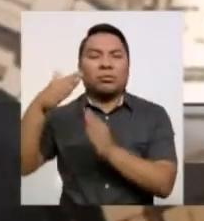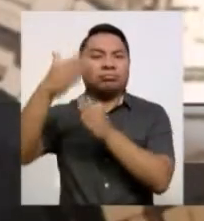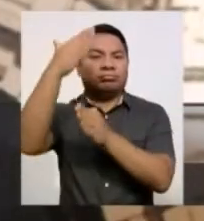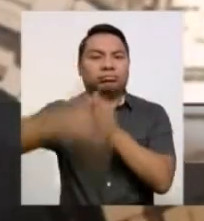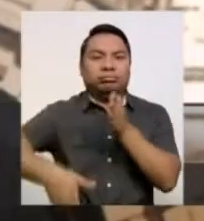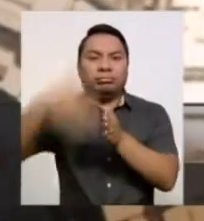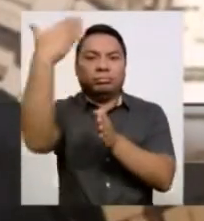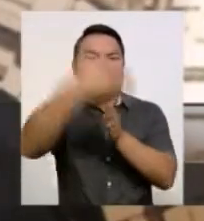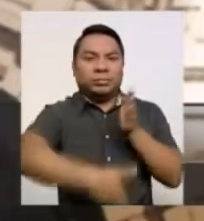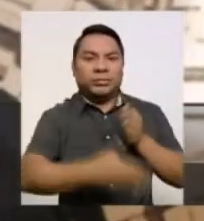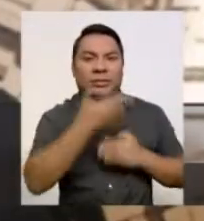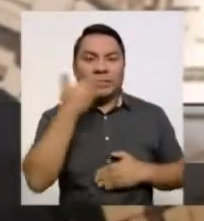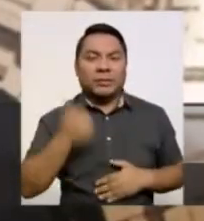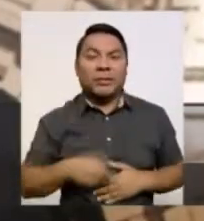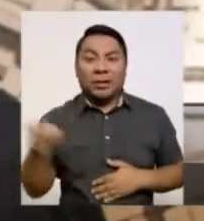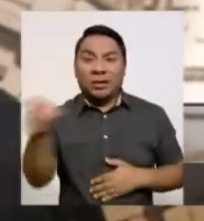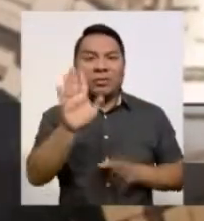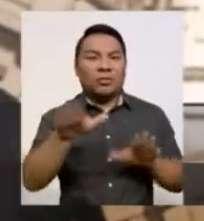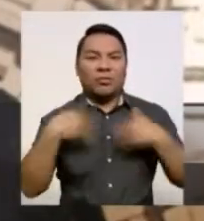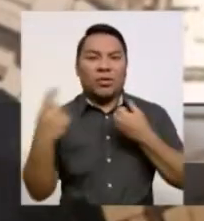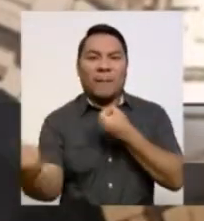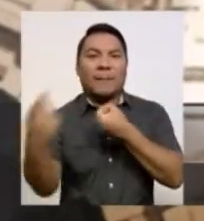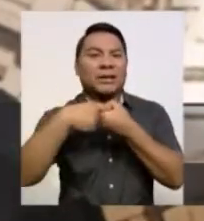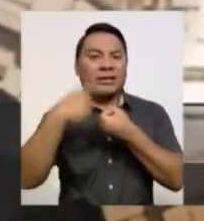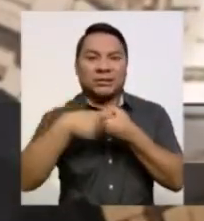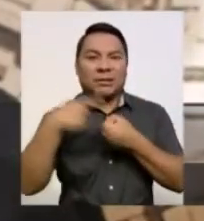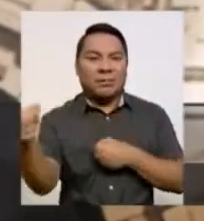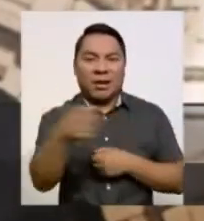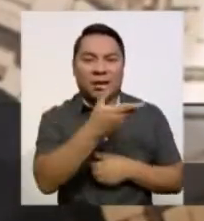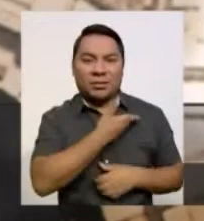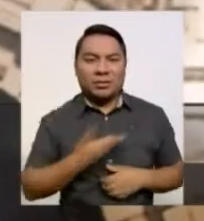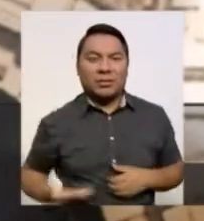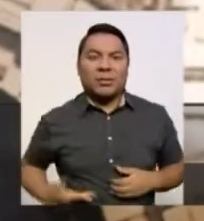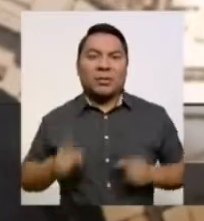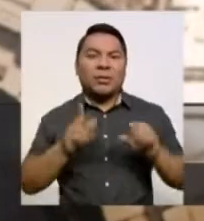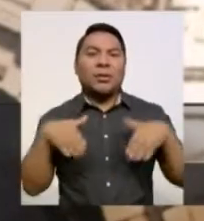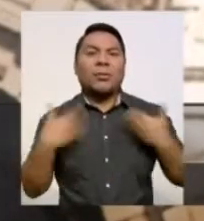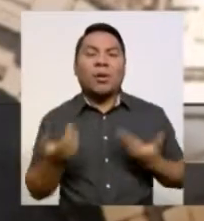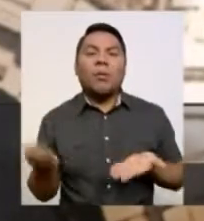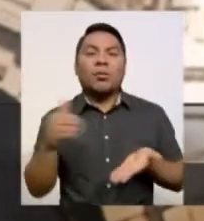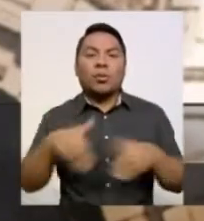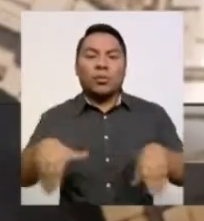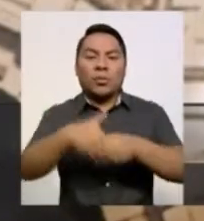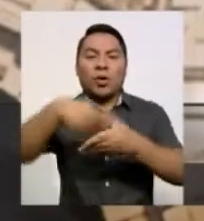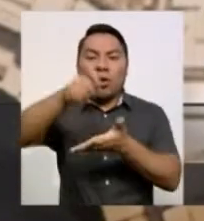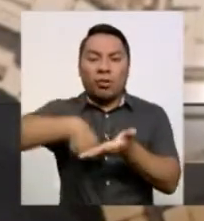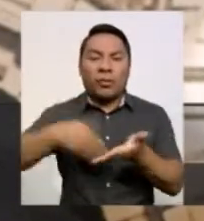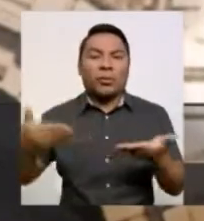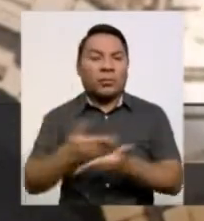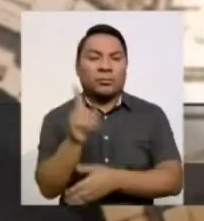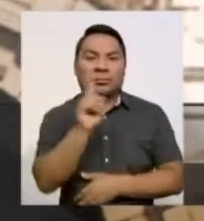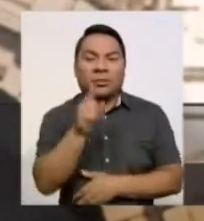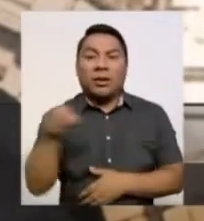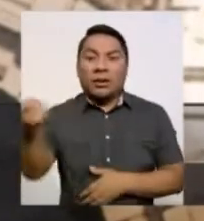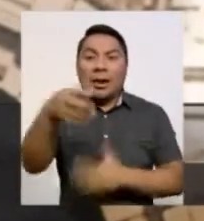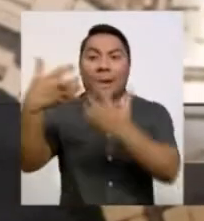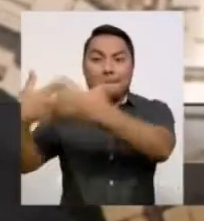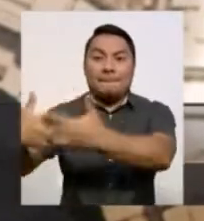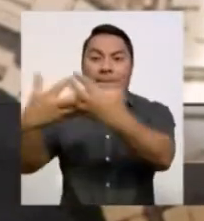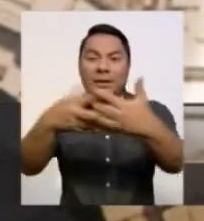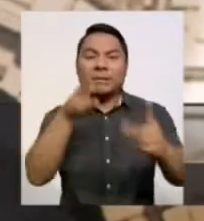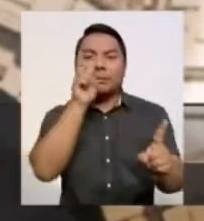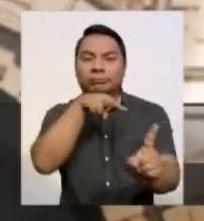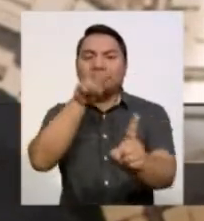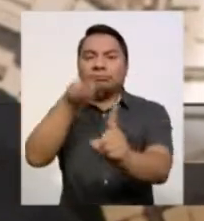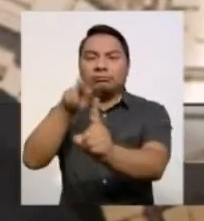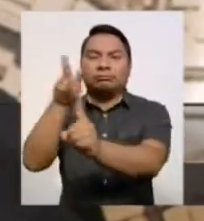en una situación como esa no puede participar en un concurso, ni menos hacerse de nuevos contratos. Todas las empresas que están en estos momentos